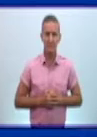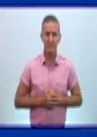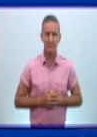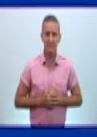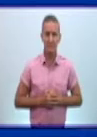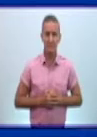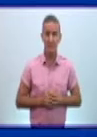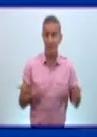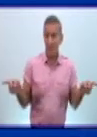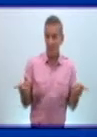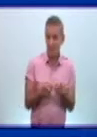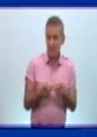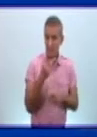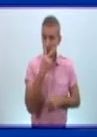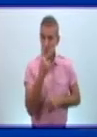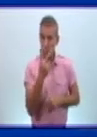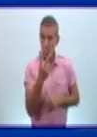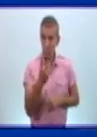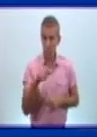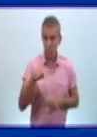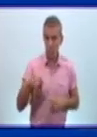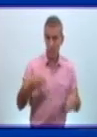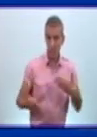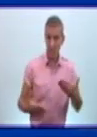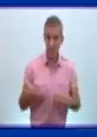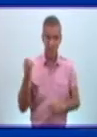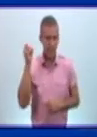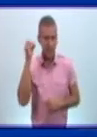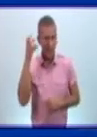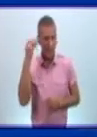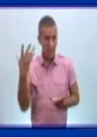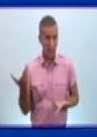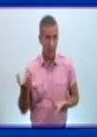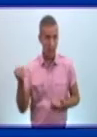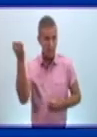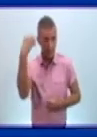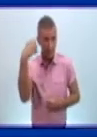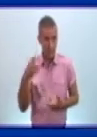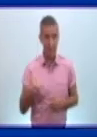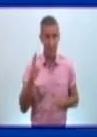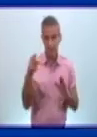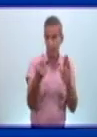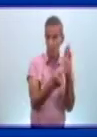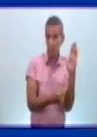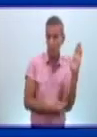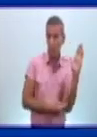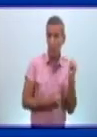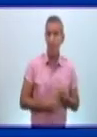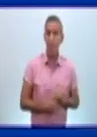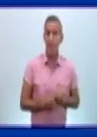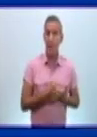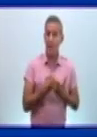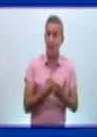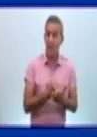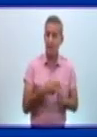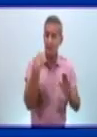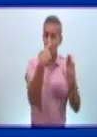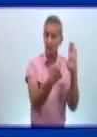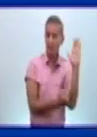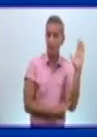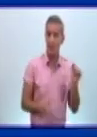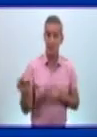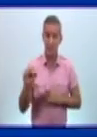Entonces, resumiendo lo observado en esta actividad experimental, ya sabemos que las propiedades permiten caracterizar a las sustancias